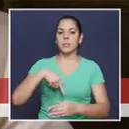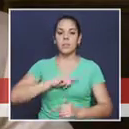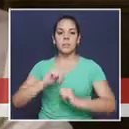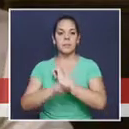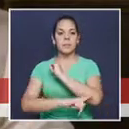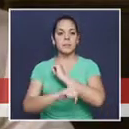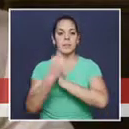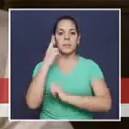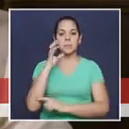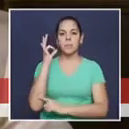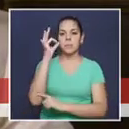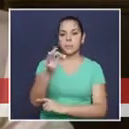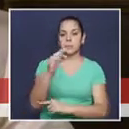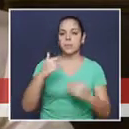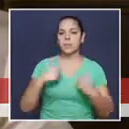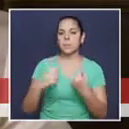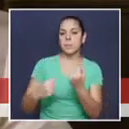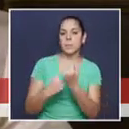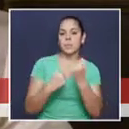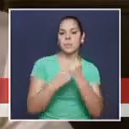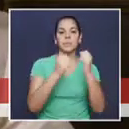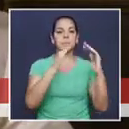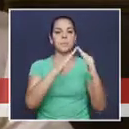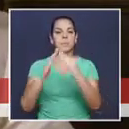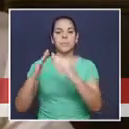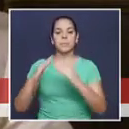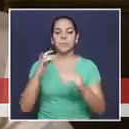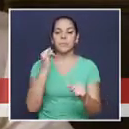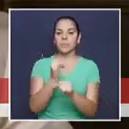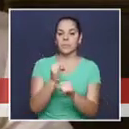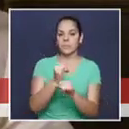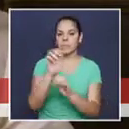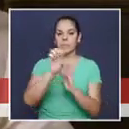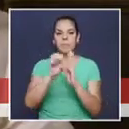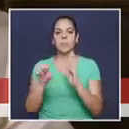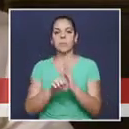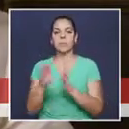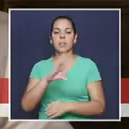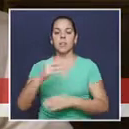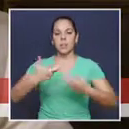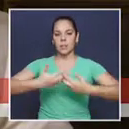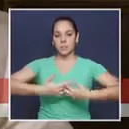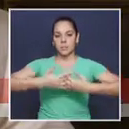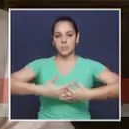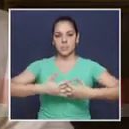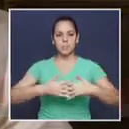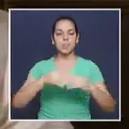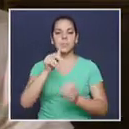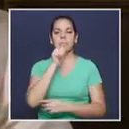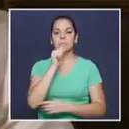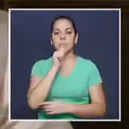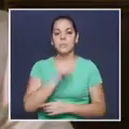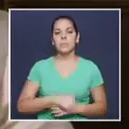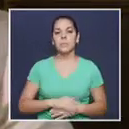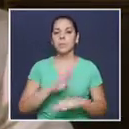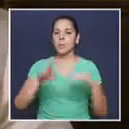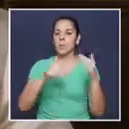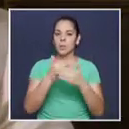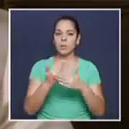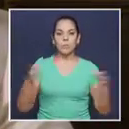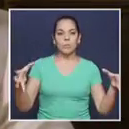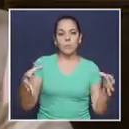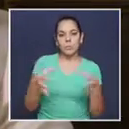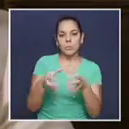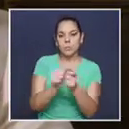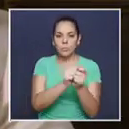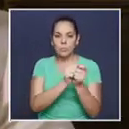futuro. Cuenta con el apoyo de la ciudadanía, las instituciones del Estado y la empresa privada. Todos nos hemos unido